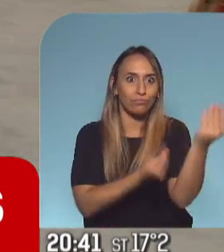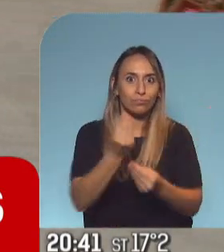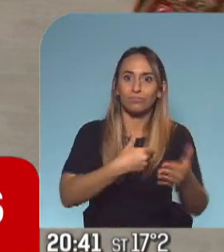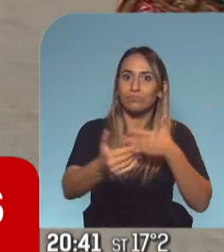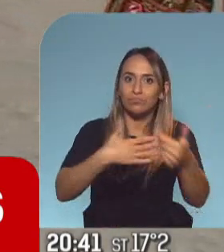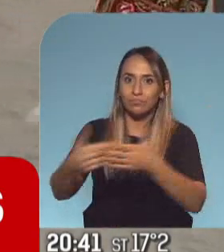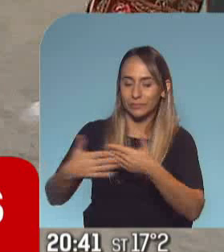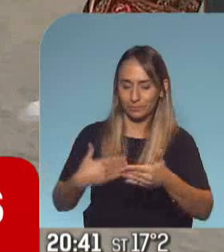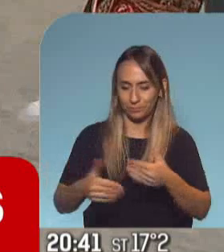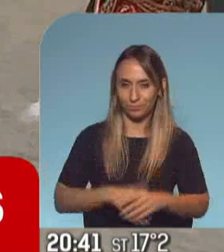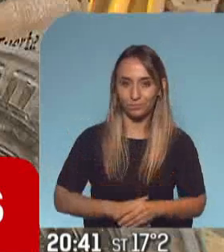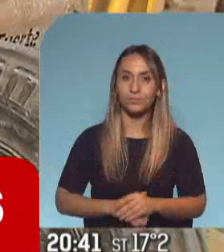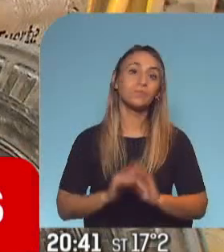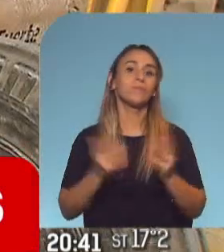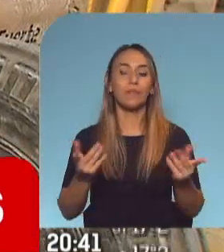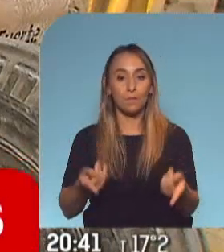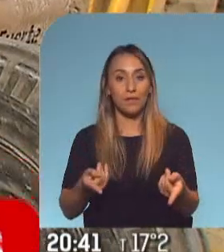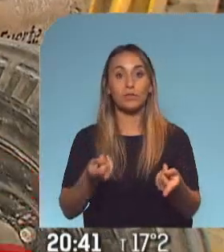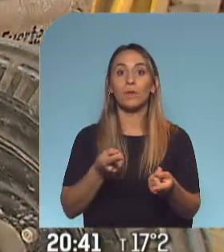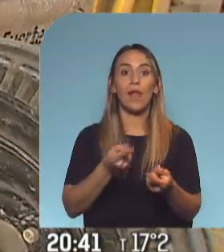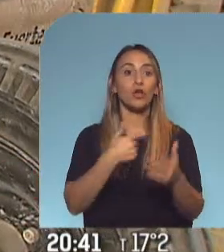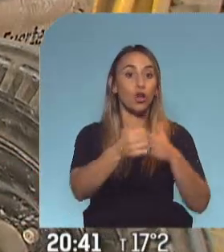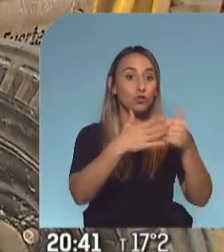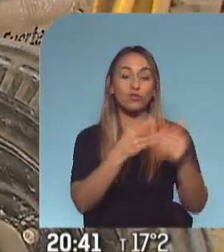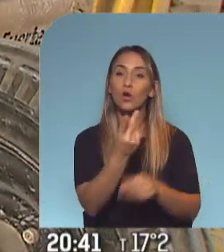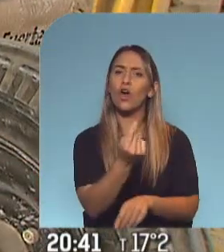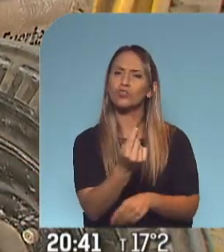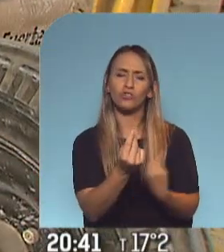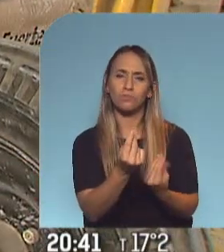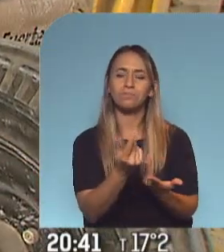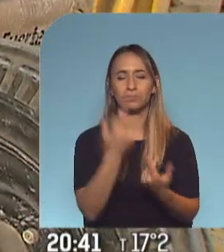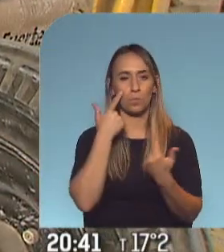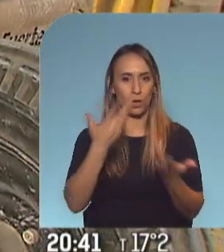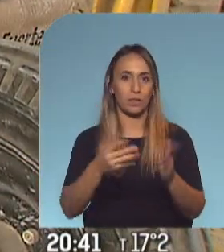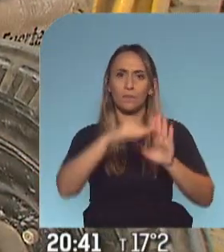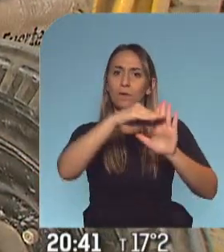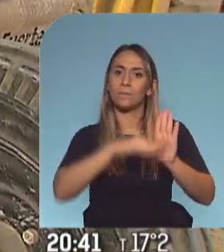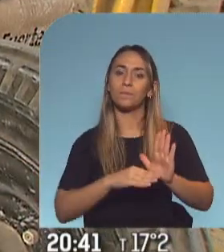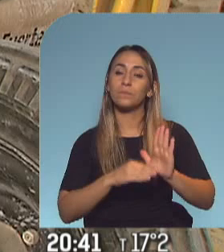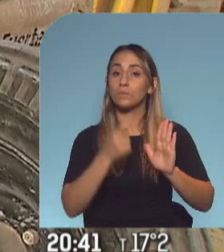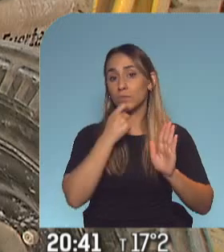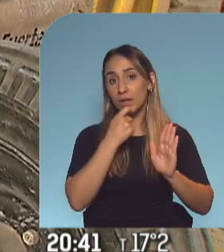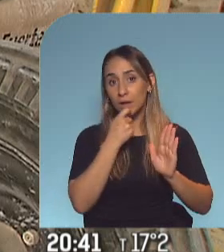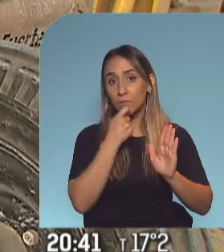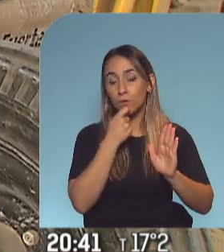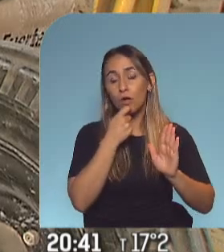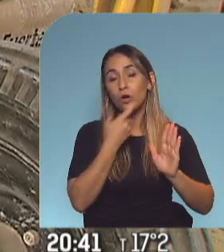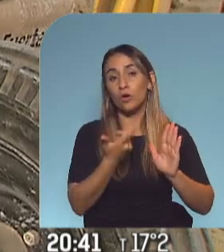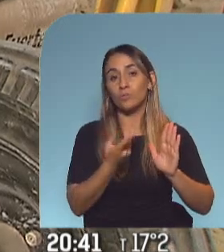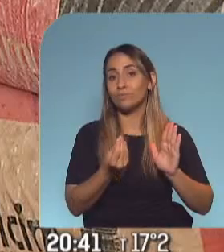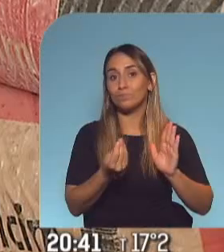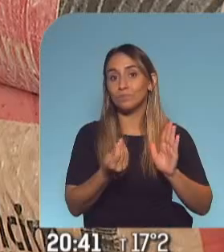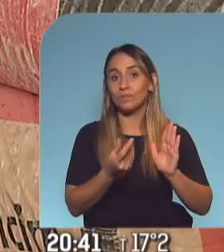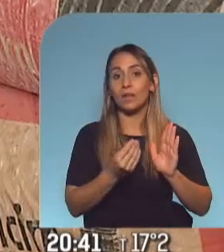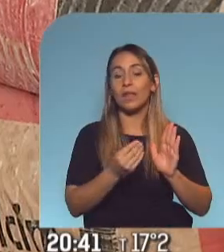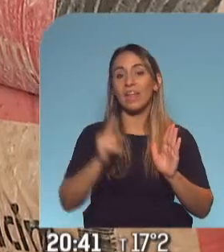propósito de esto, a propósito de el costo de la construcción, si querés podemos repasar, por ejemplo, cuáles fueron los datos